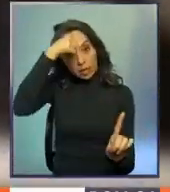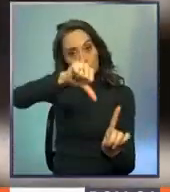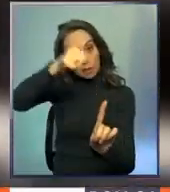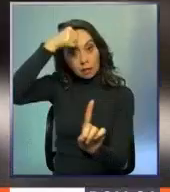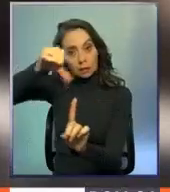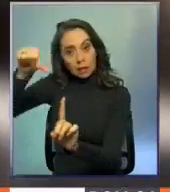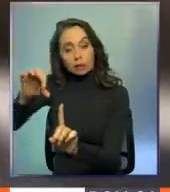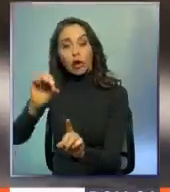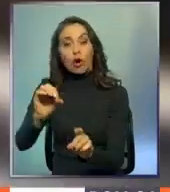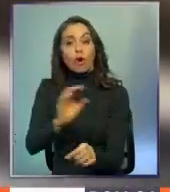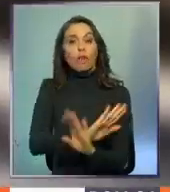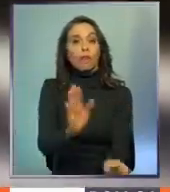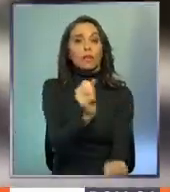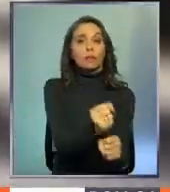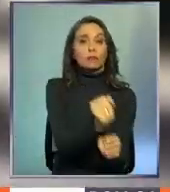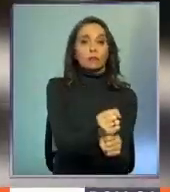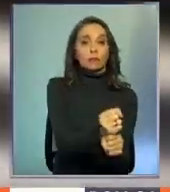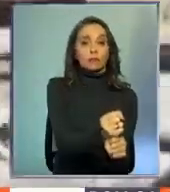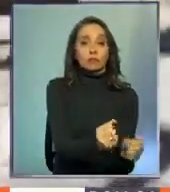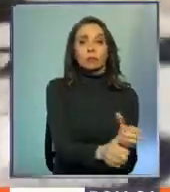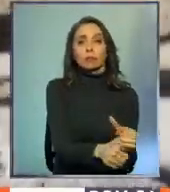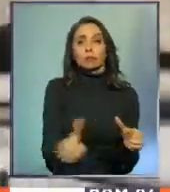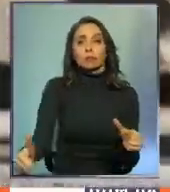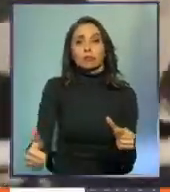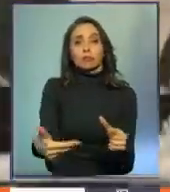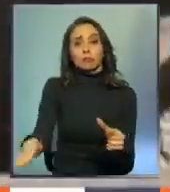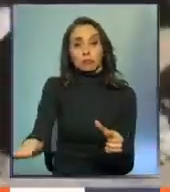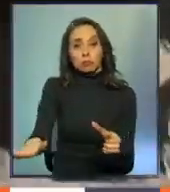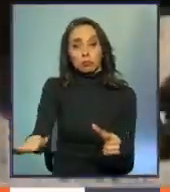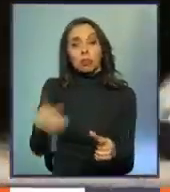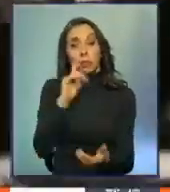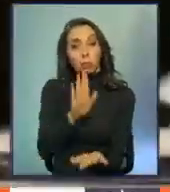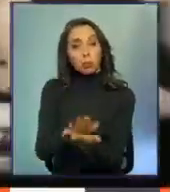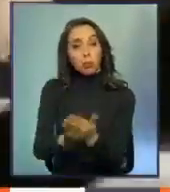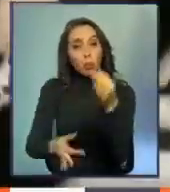o de ser apartado de sus funciones si se comprueba su responsabilidad en los hechos.